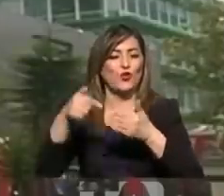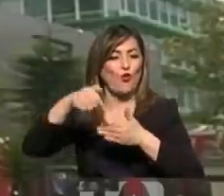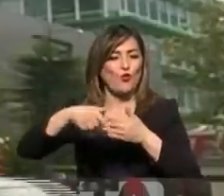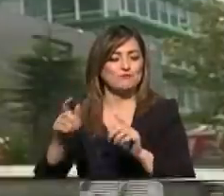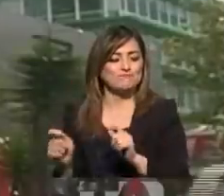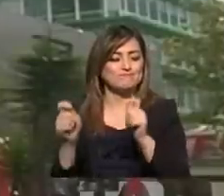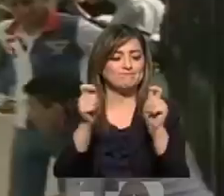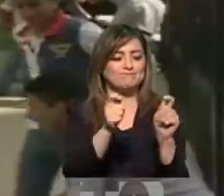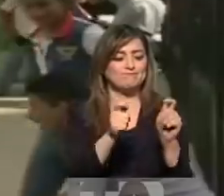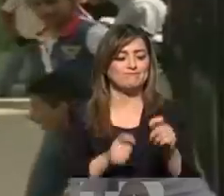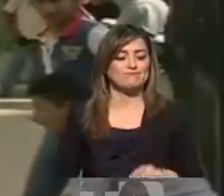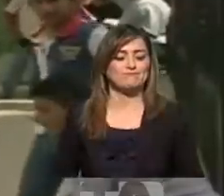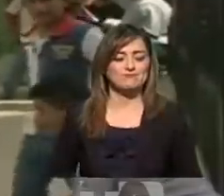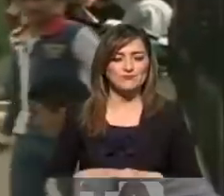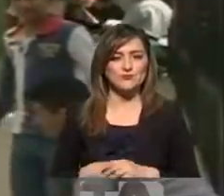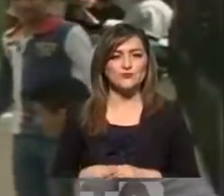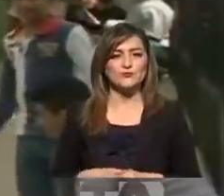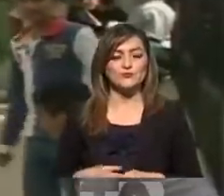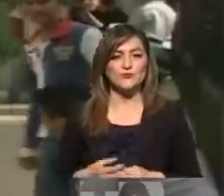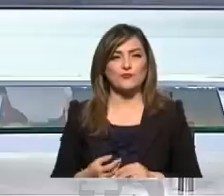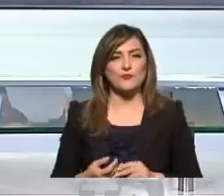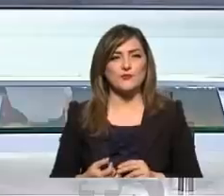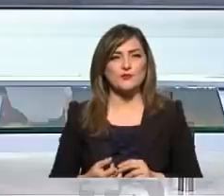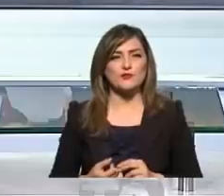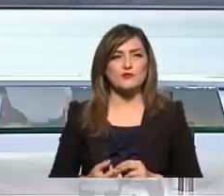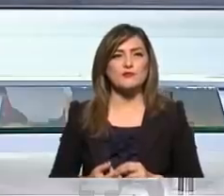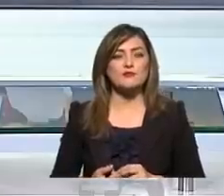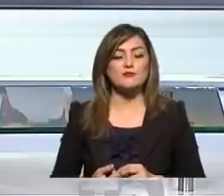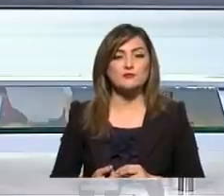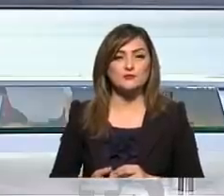hoy. Joana Ramos, 24 horas.